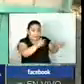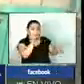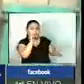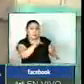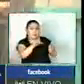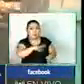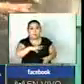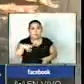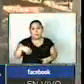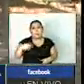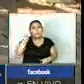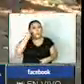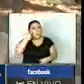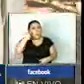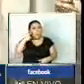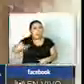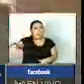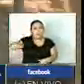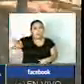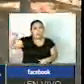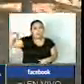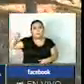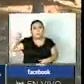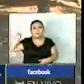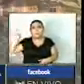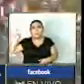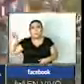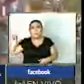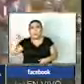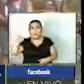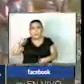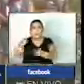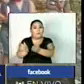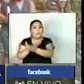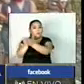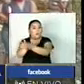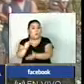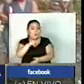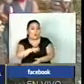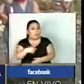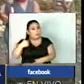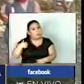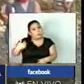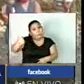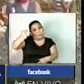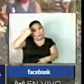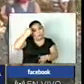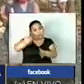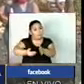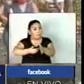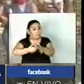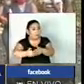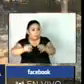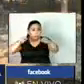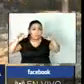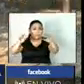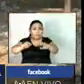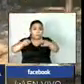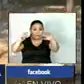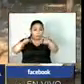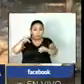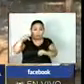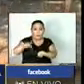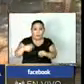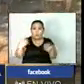familia vive en el cantón Pavana de San Alejo departamento de la Unión y temen que con la llegada nuevamente de las lluvias la